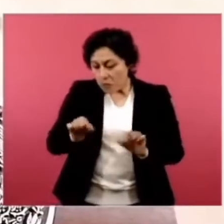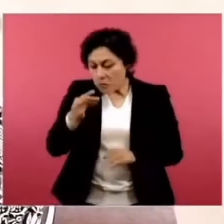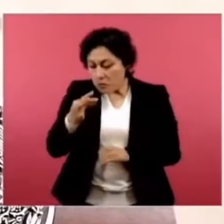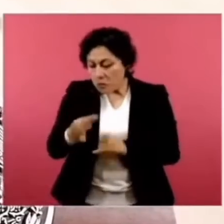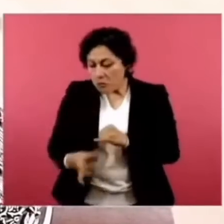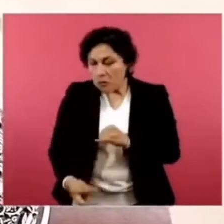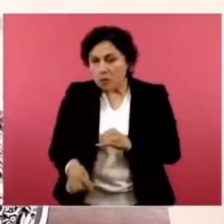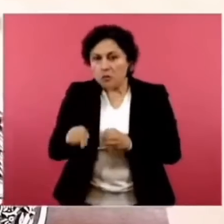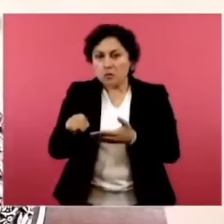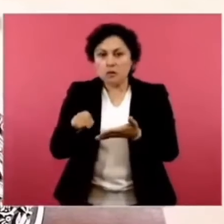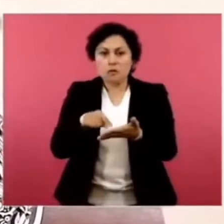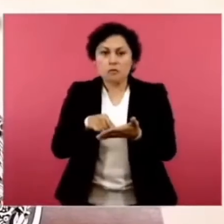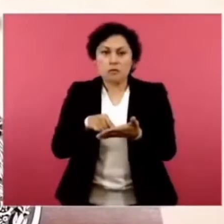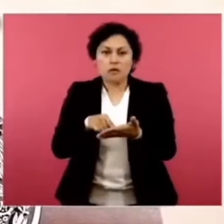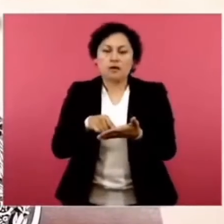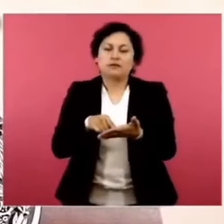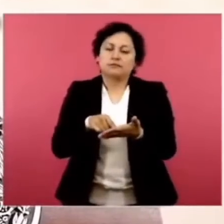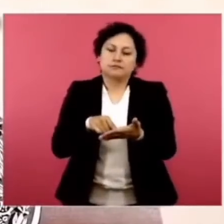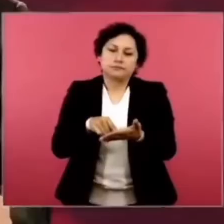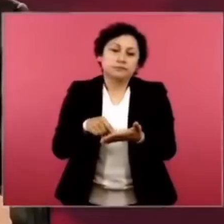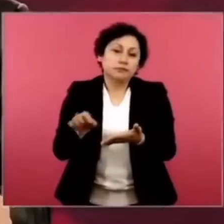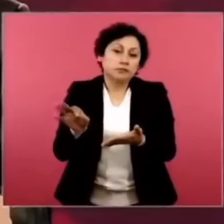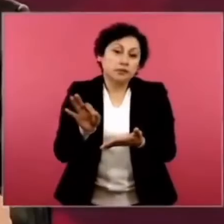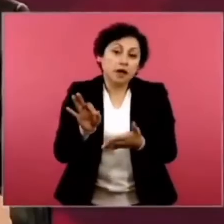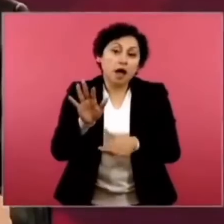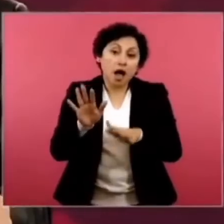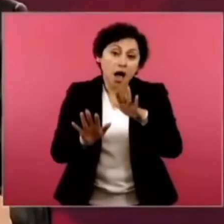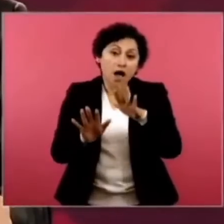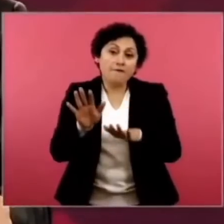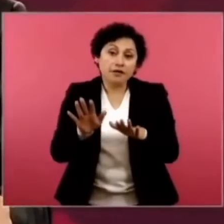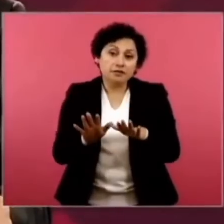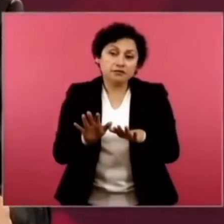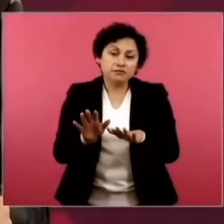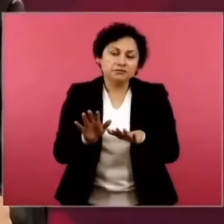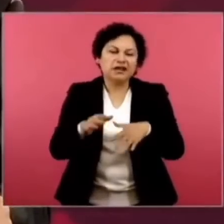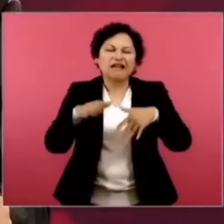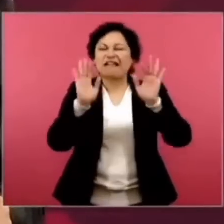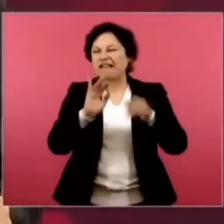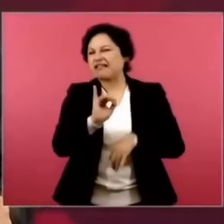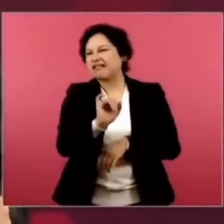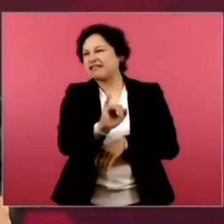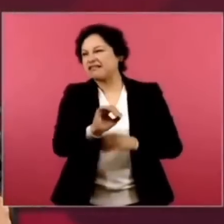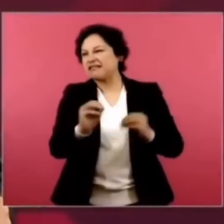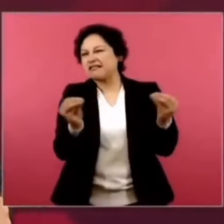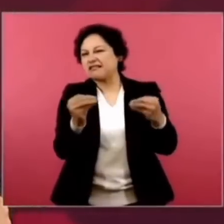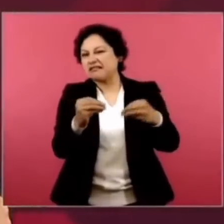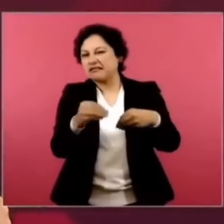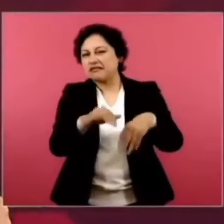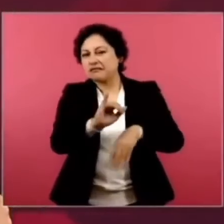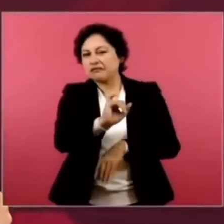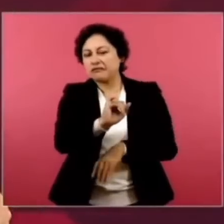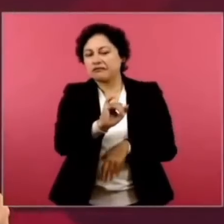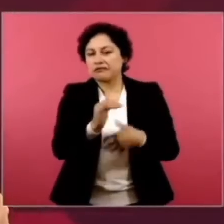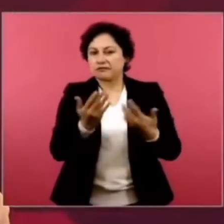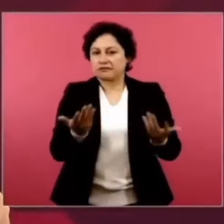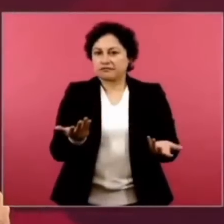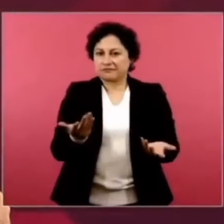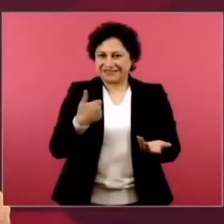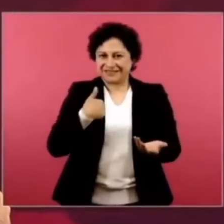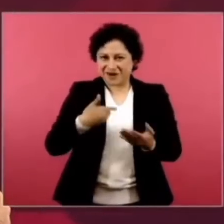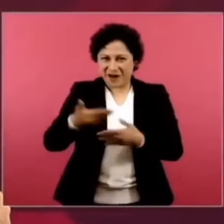Eso sí permitían la réplica. Ya les he